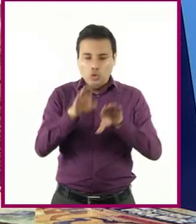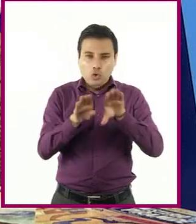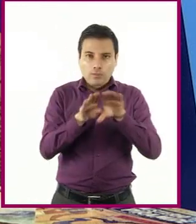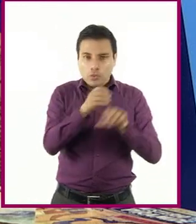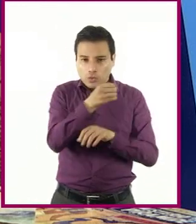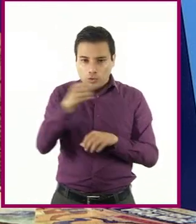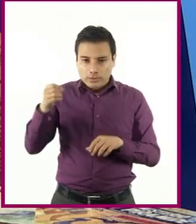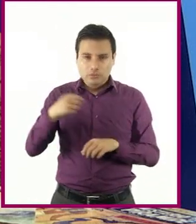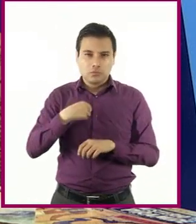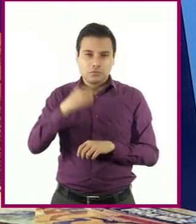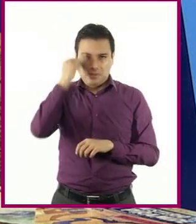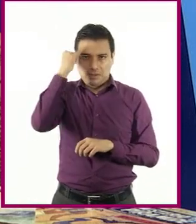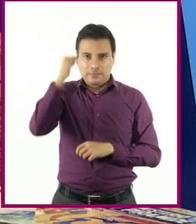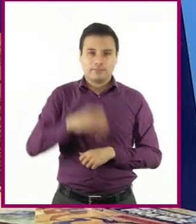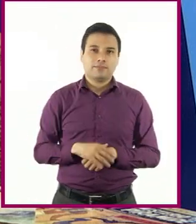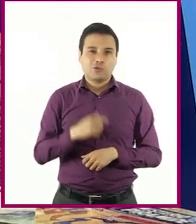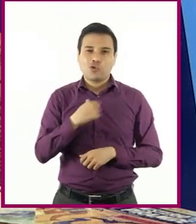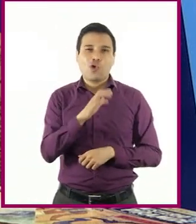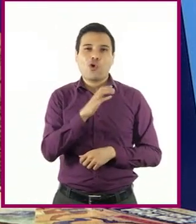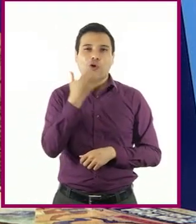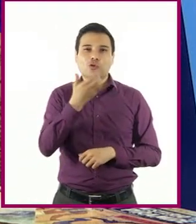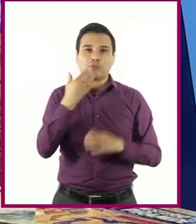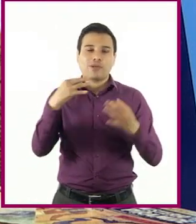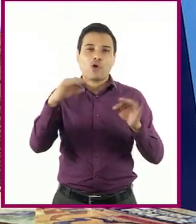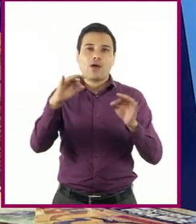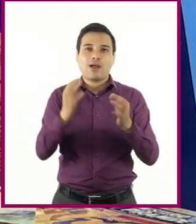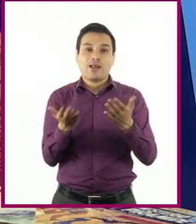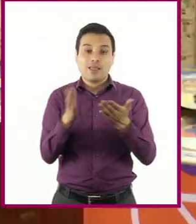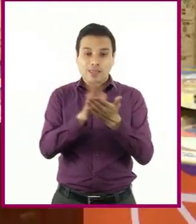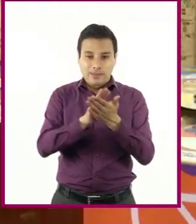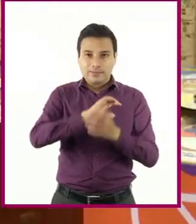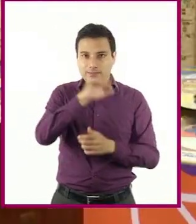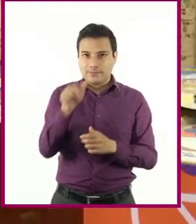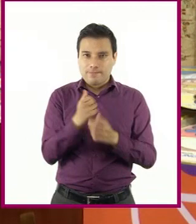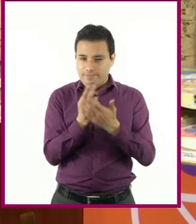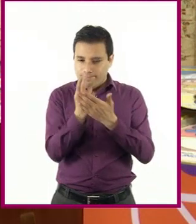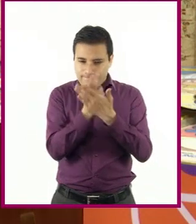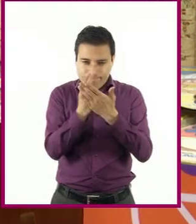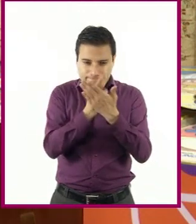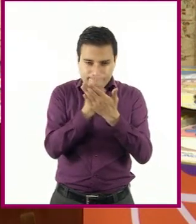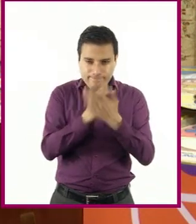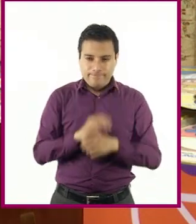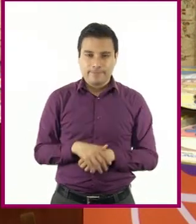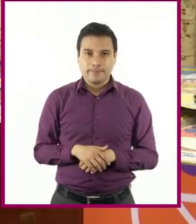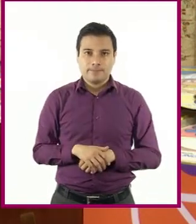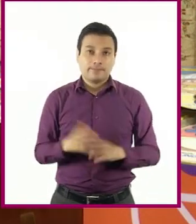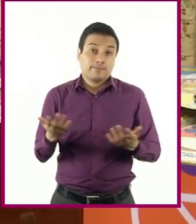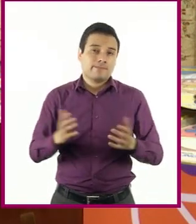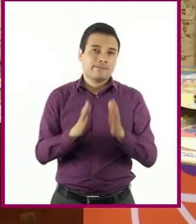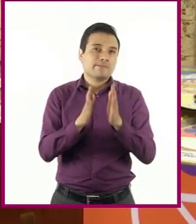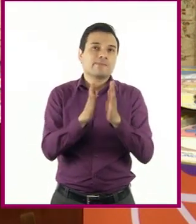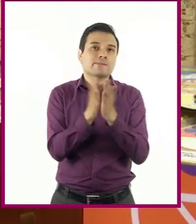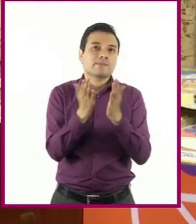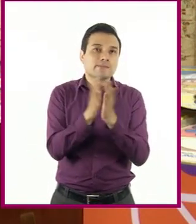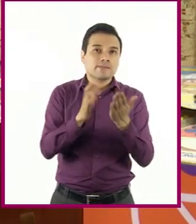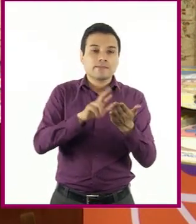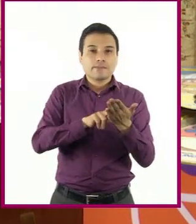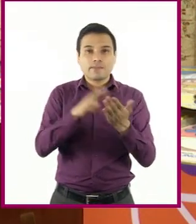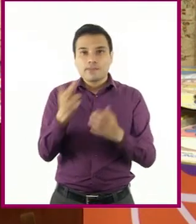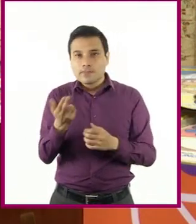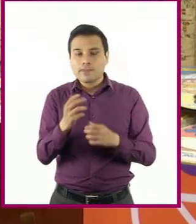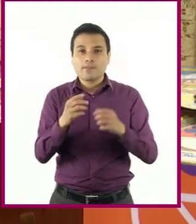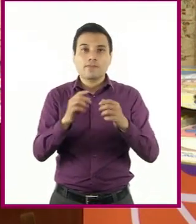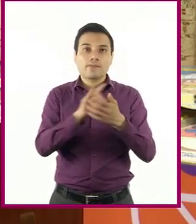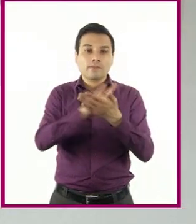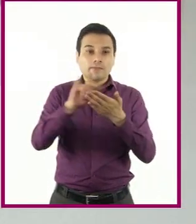doblada a la mitad, pues es la forma natural del doblado de una historieta. Los libros, las revistas y las